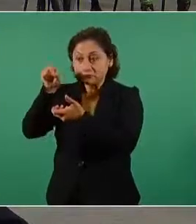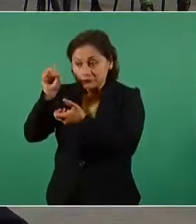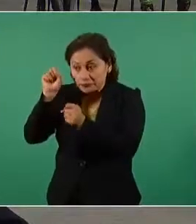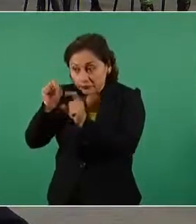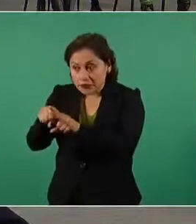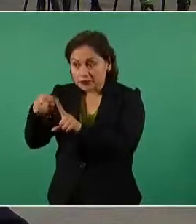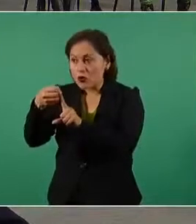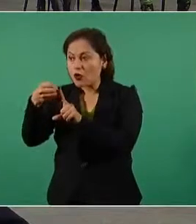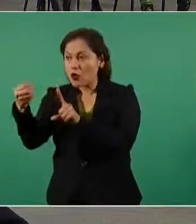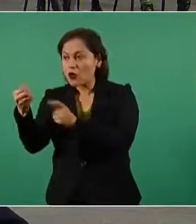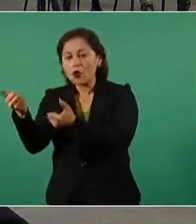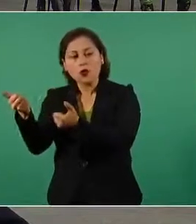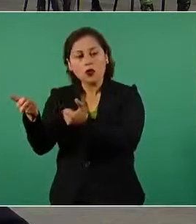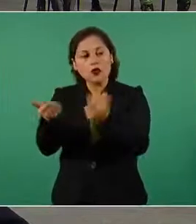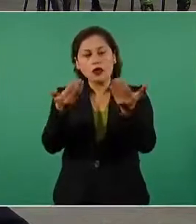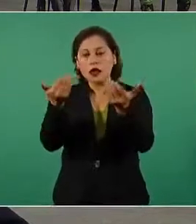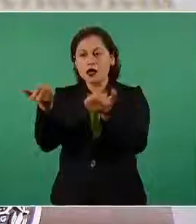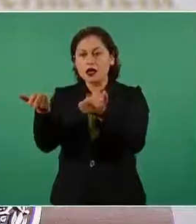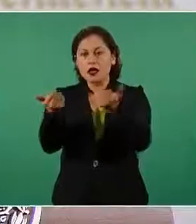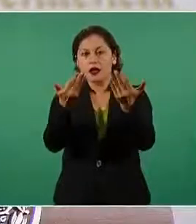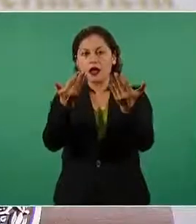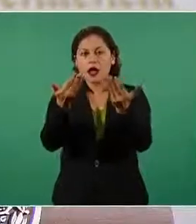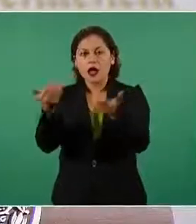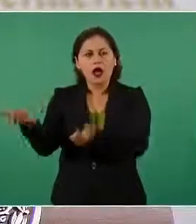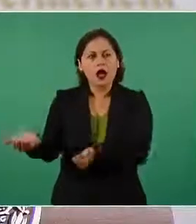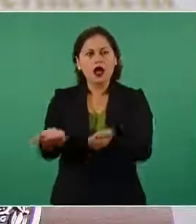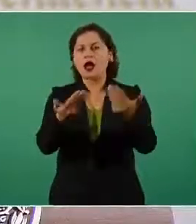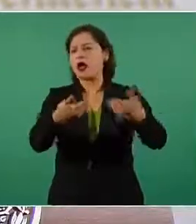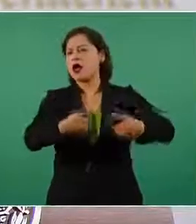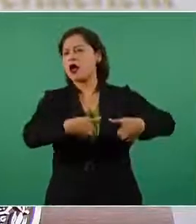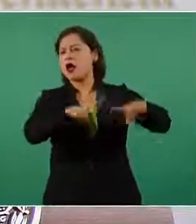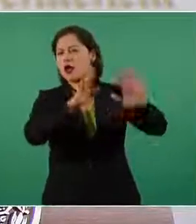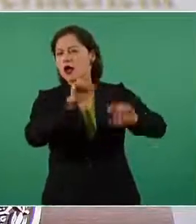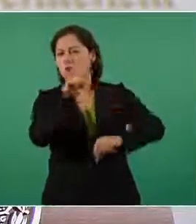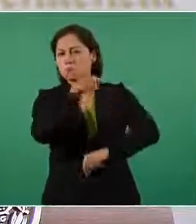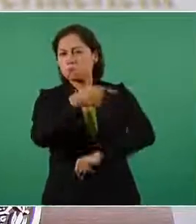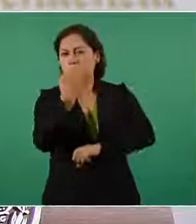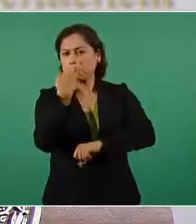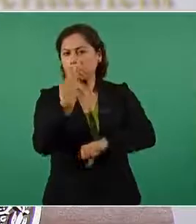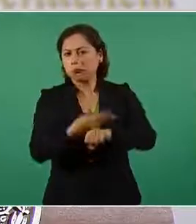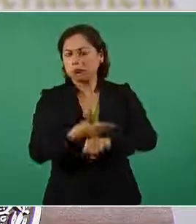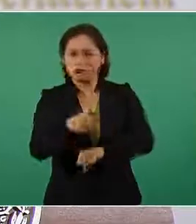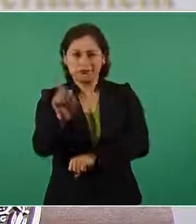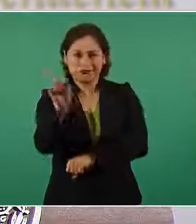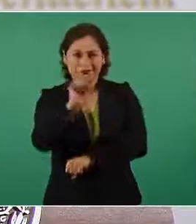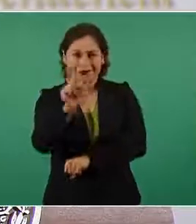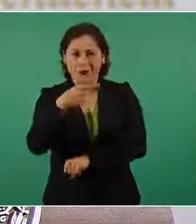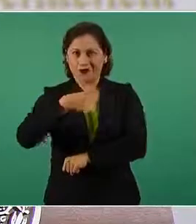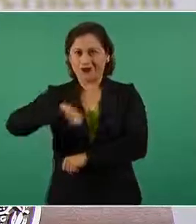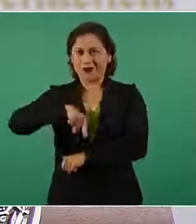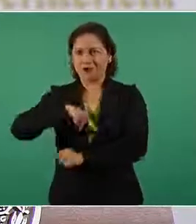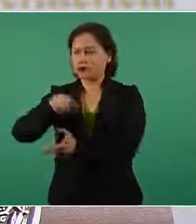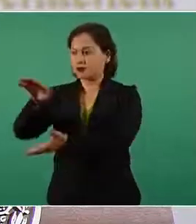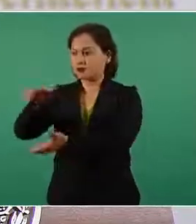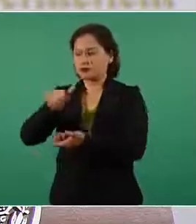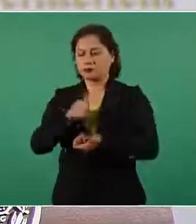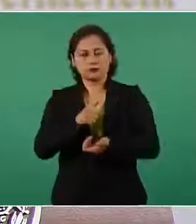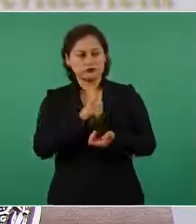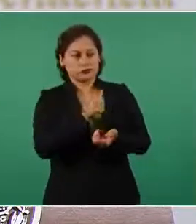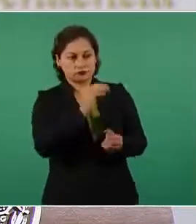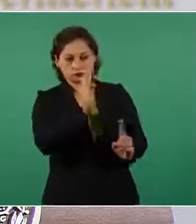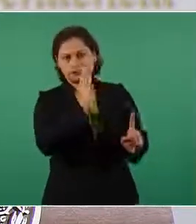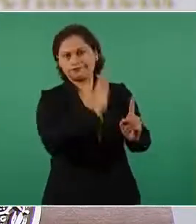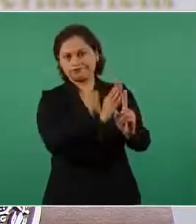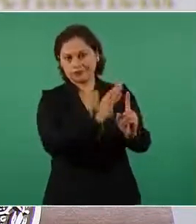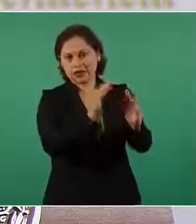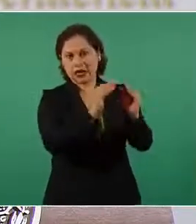a repartiendo casa por casa, no se juntan las personas y se les da ahí, porque pues a veces lo que